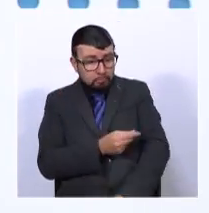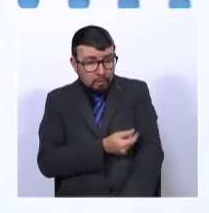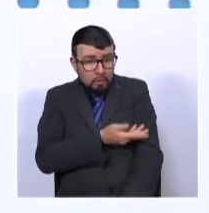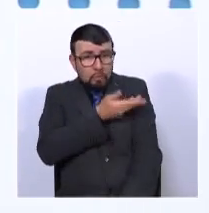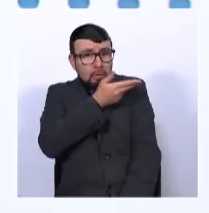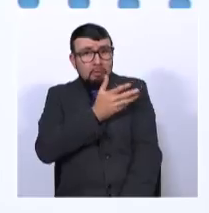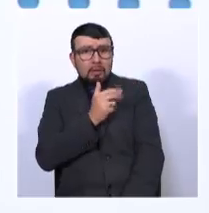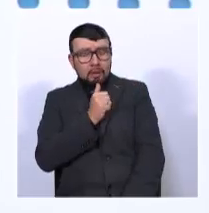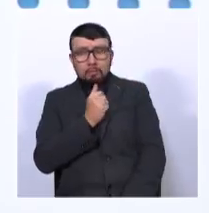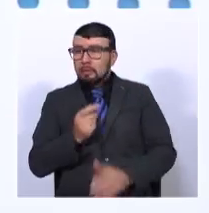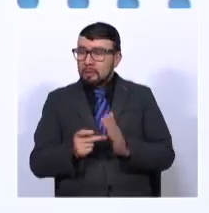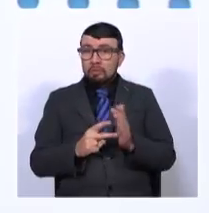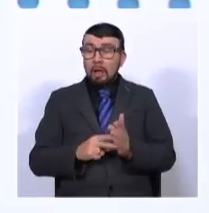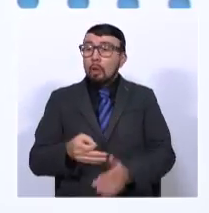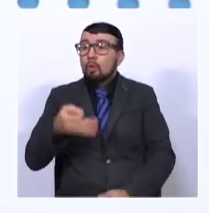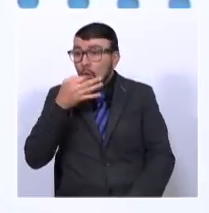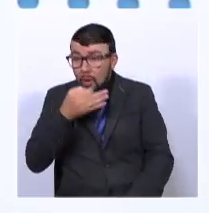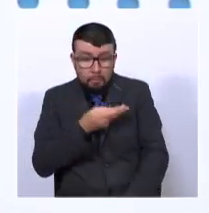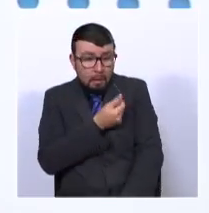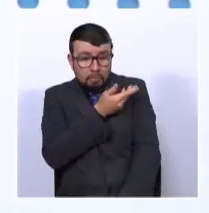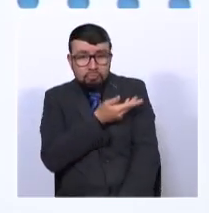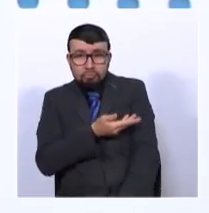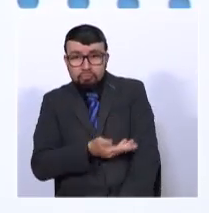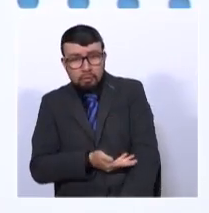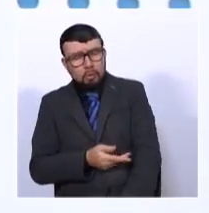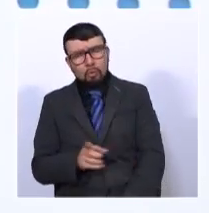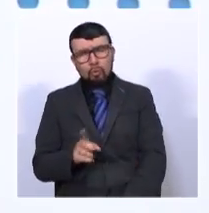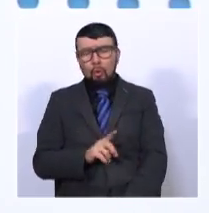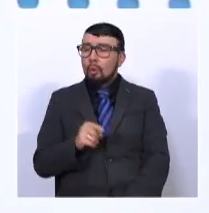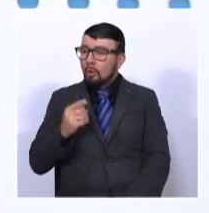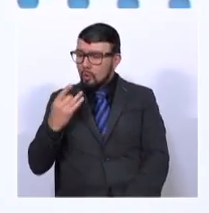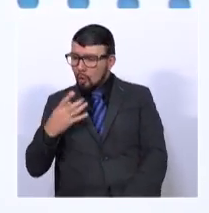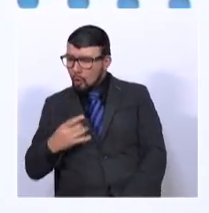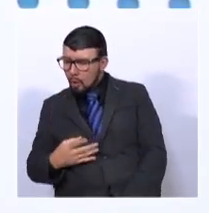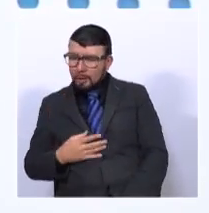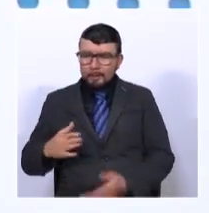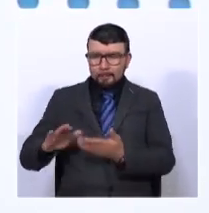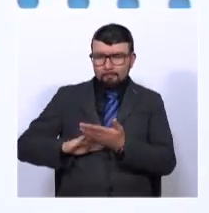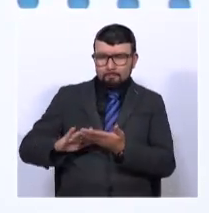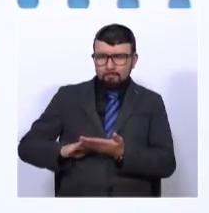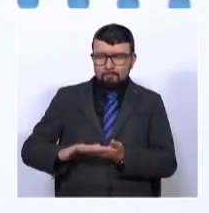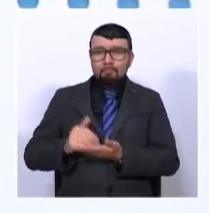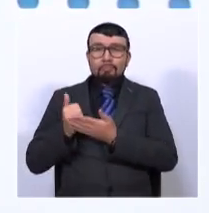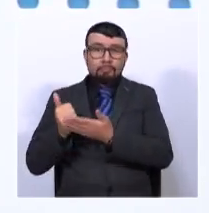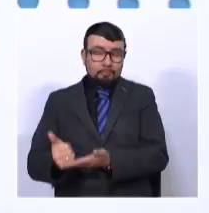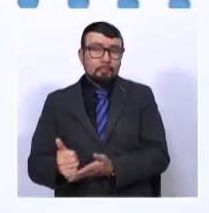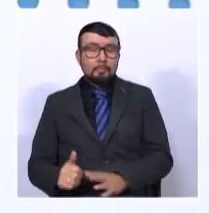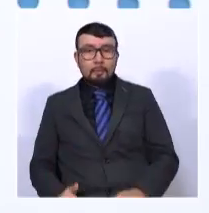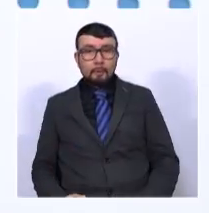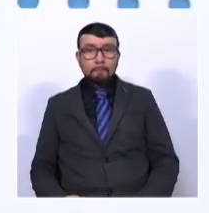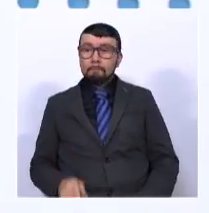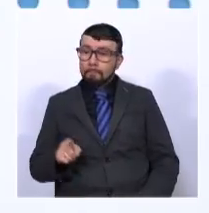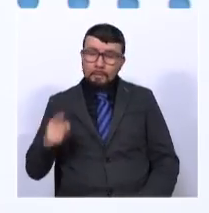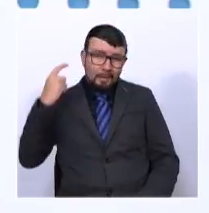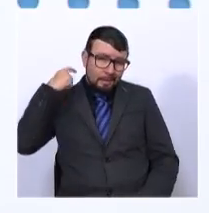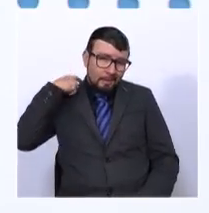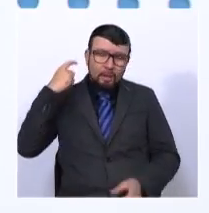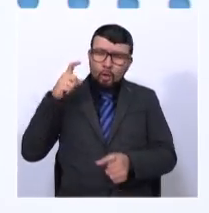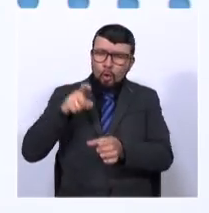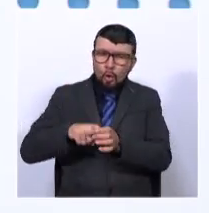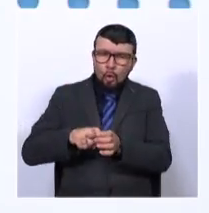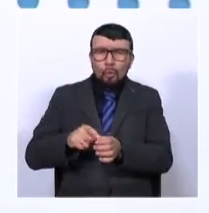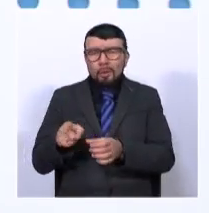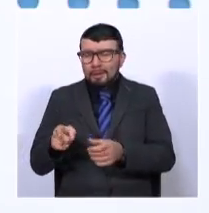caso no es dar antihipertensivos, hay que manejar la causa del dolor. Entonces, en este caso, si la columna siguió molestando,